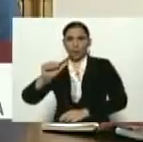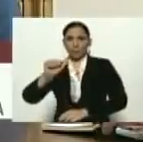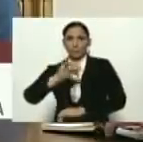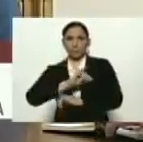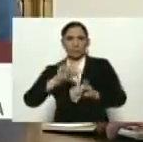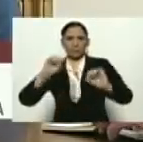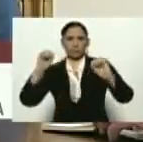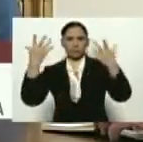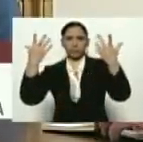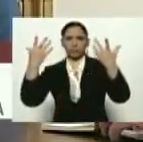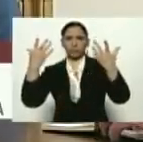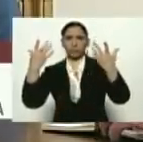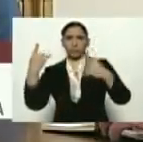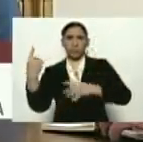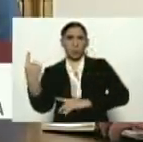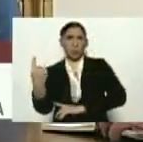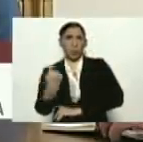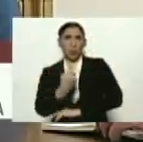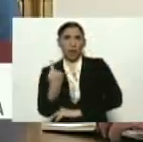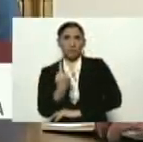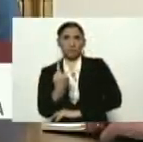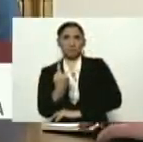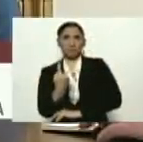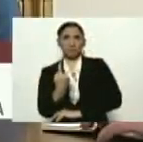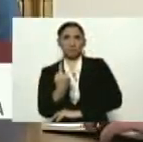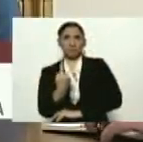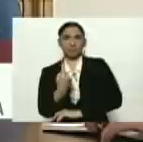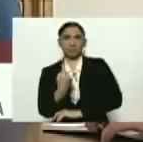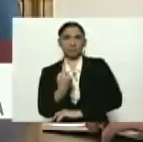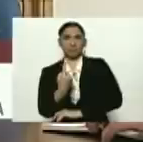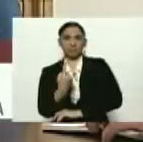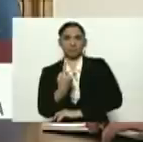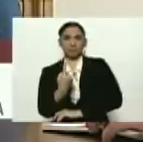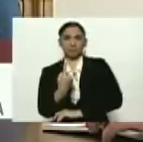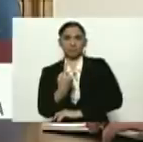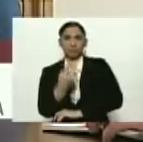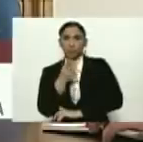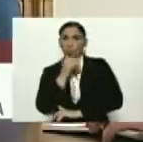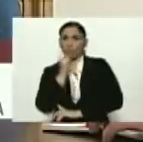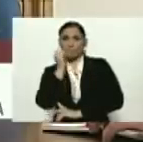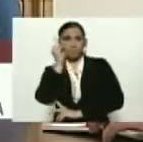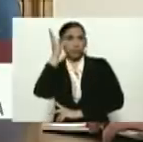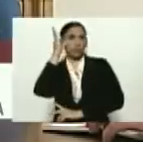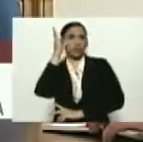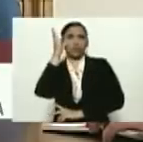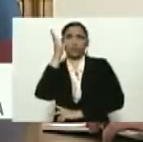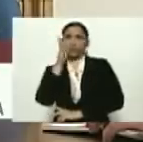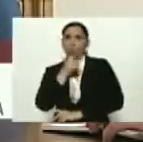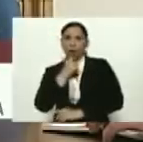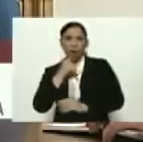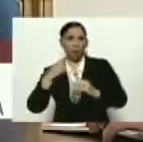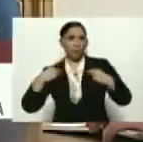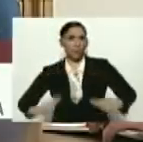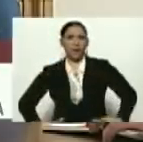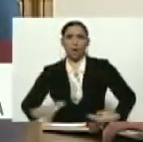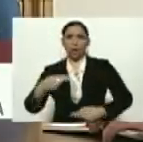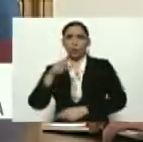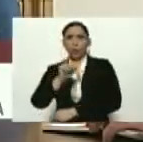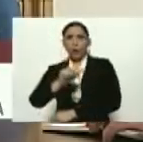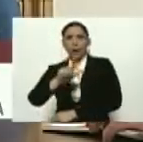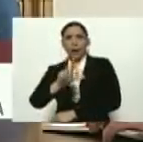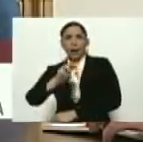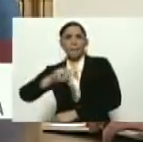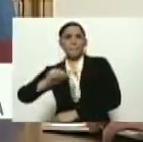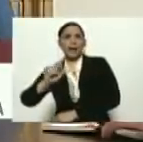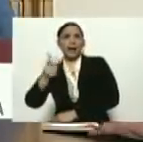brillado por su ausencia. El incapaz e inhumano de Luis Almagro ha